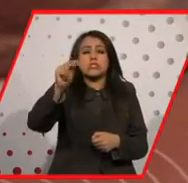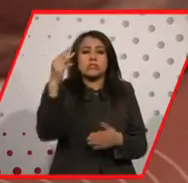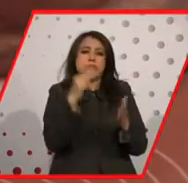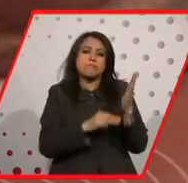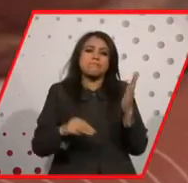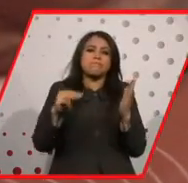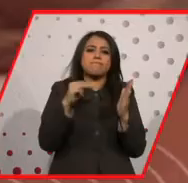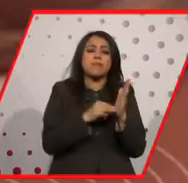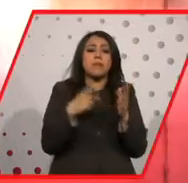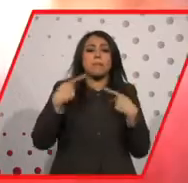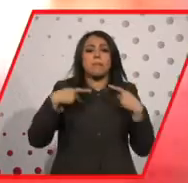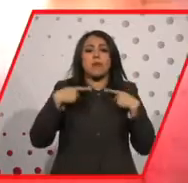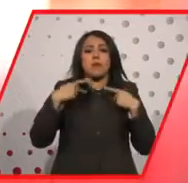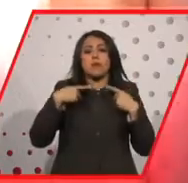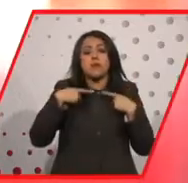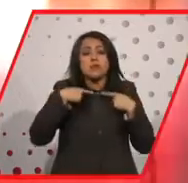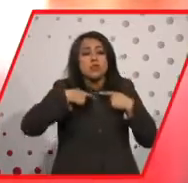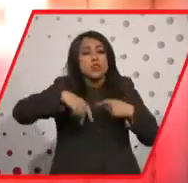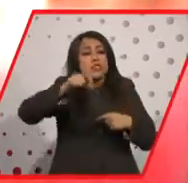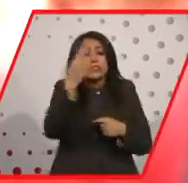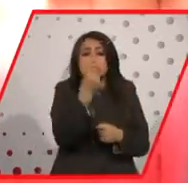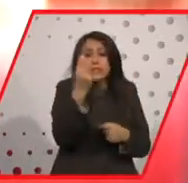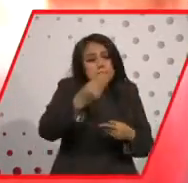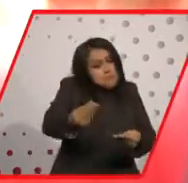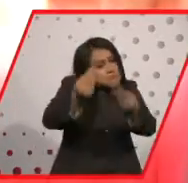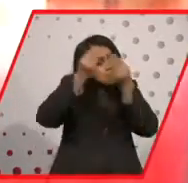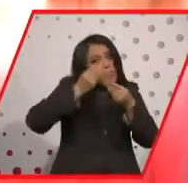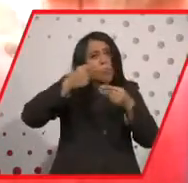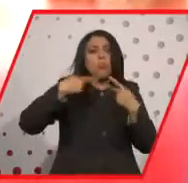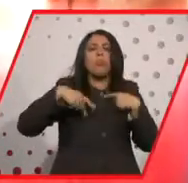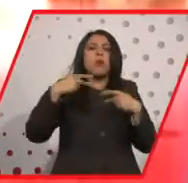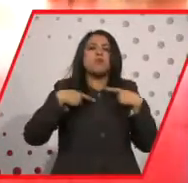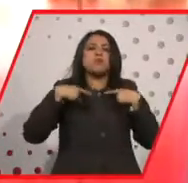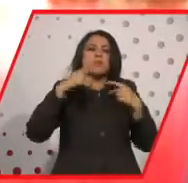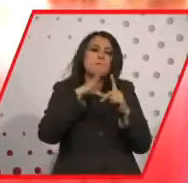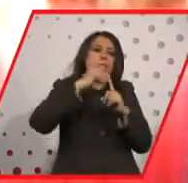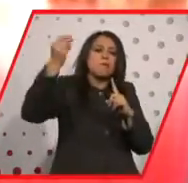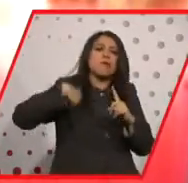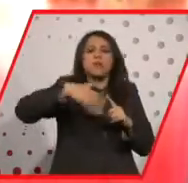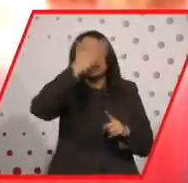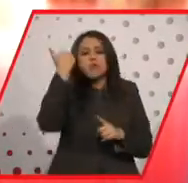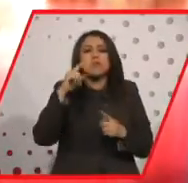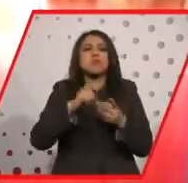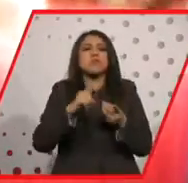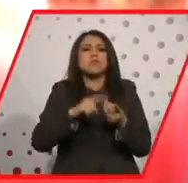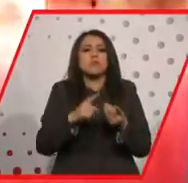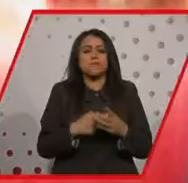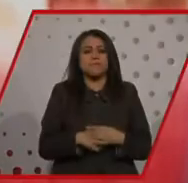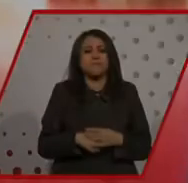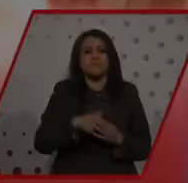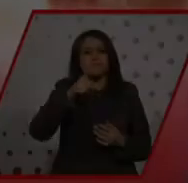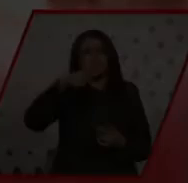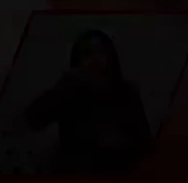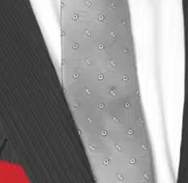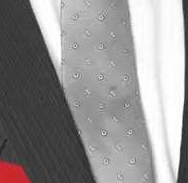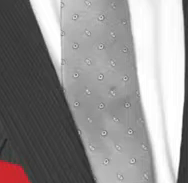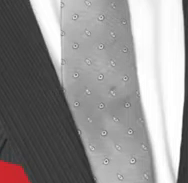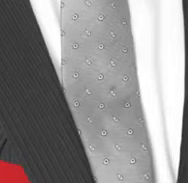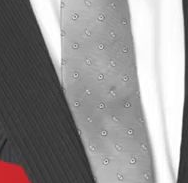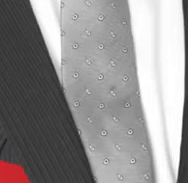agencia Jardín Guadalupano sigue sin dar la cara. Son imágenes de Claudio Equiwa para AQC, Ricardo Solabac.